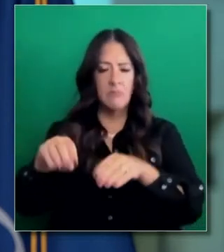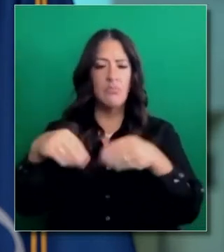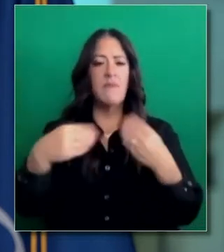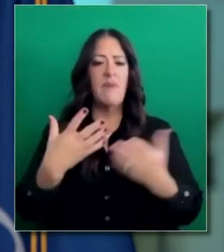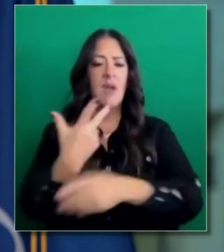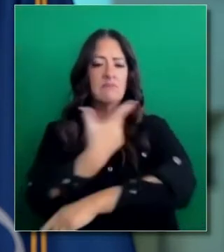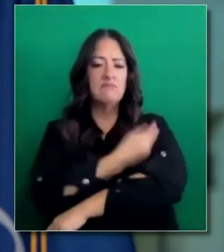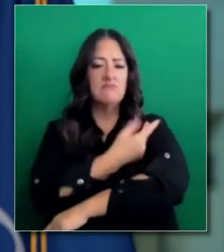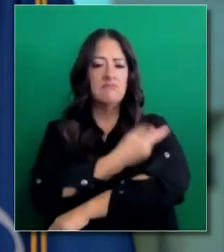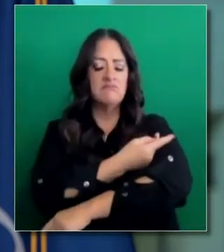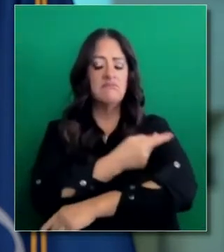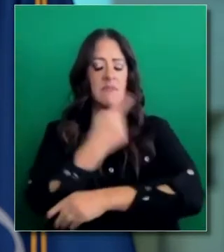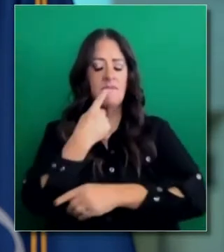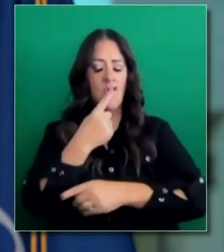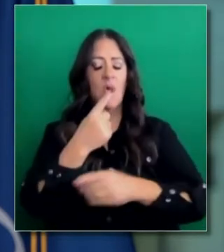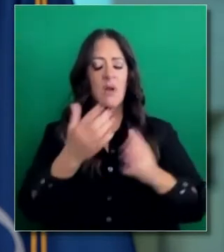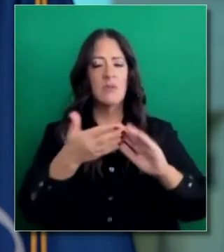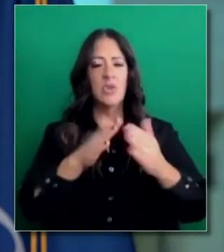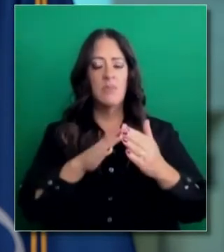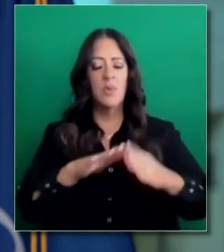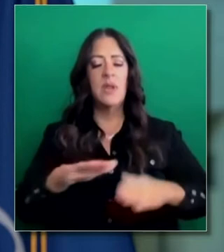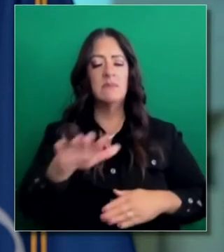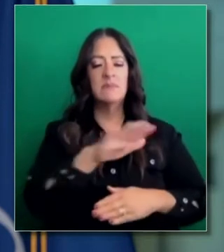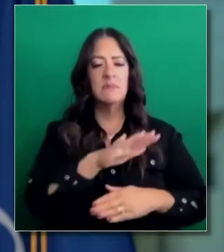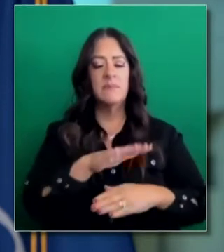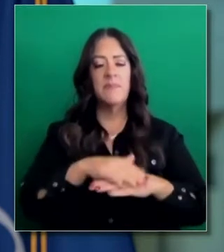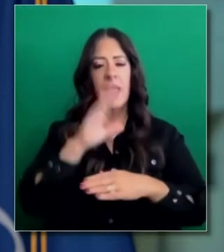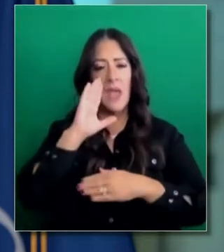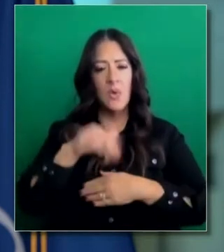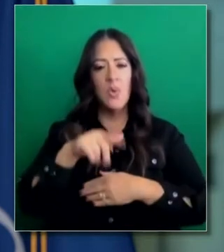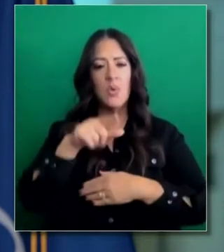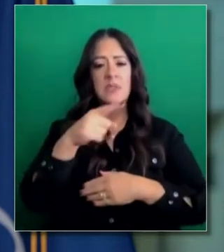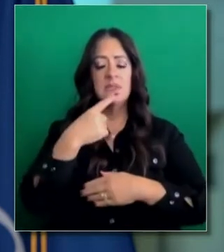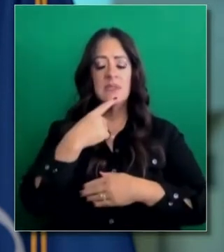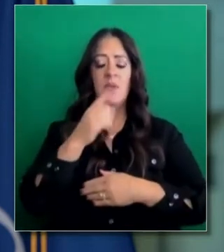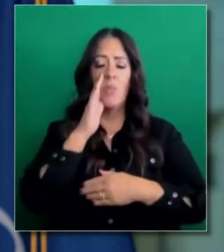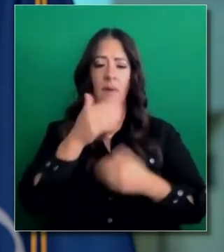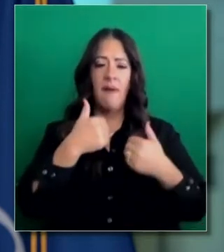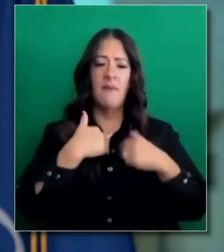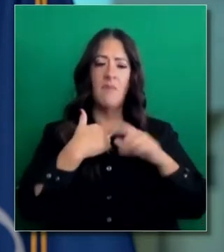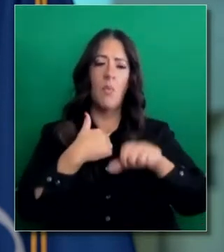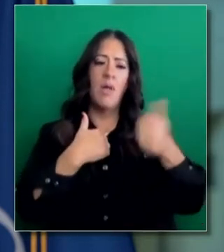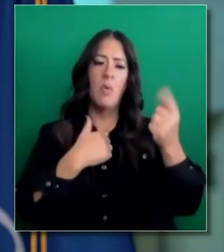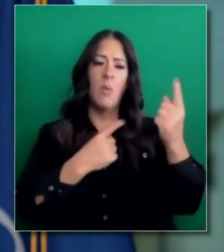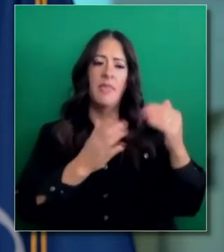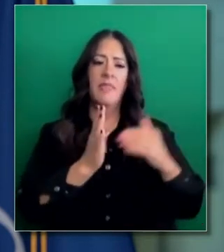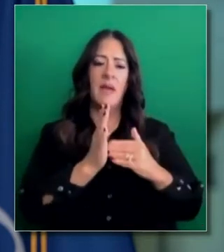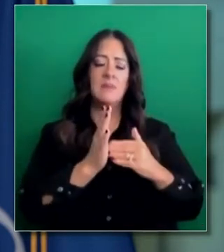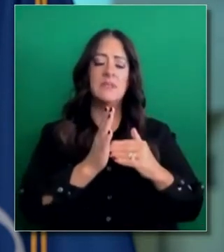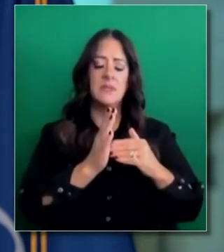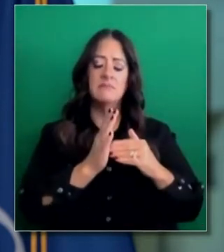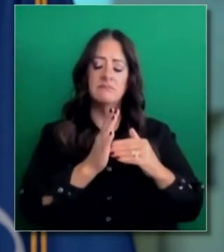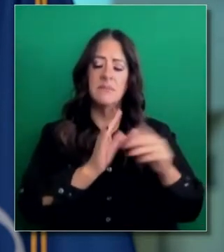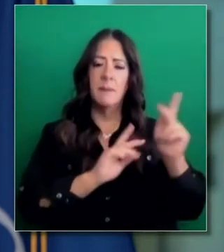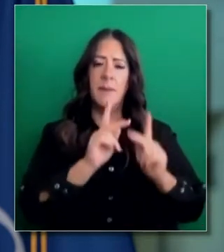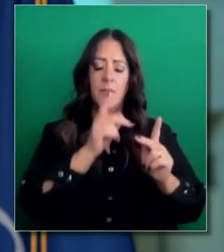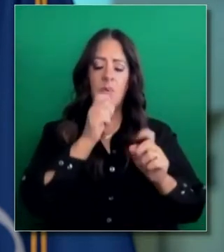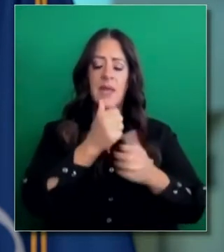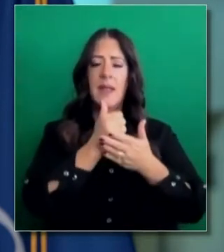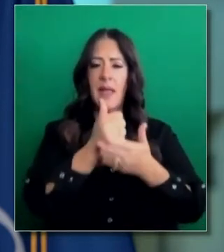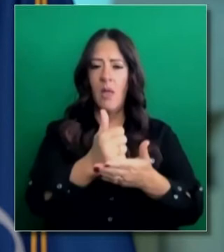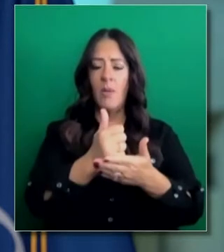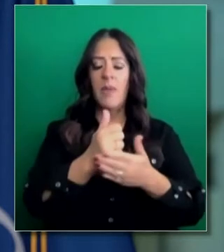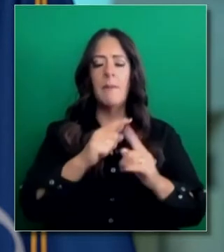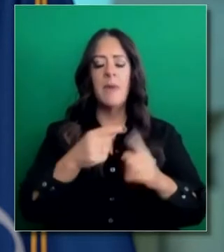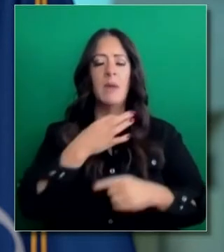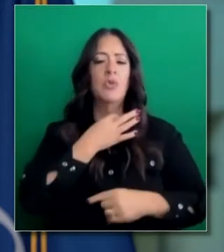vacunas ya que hay una acumulación de personas sé que usted hablaba de mil trabajadores más que asistirán en las próximas semanas